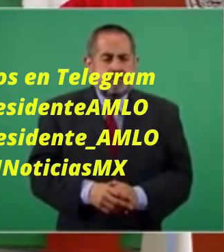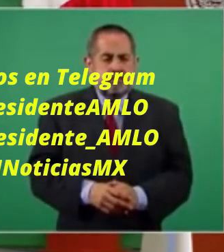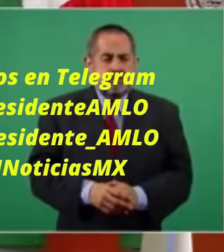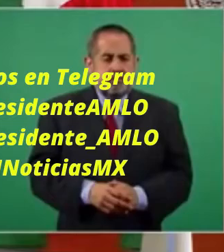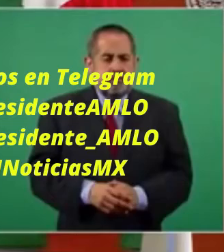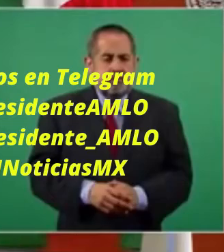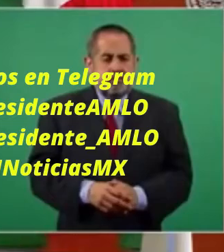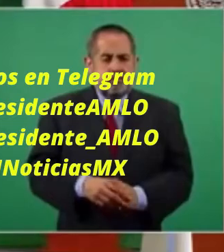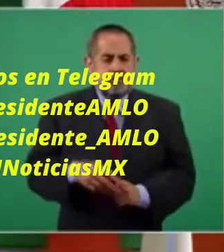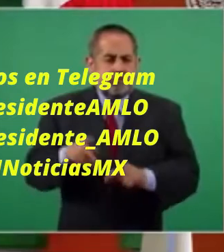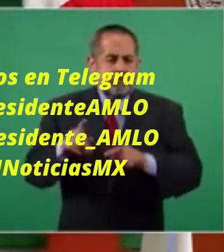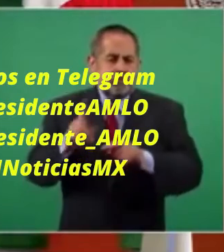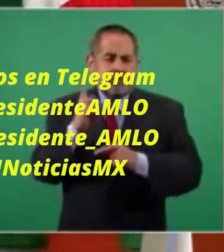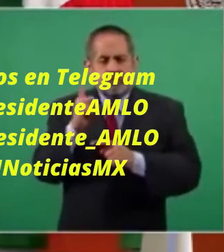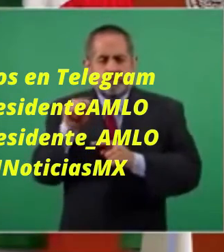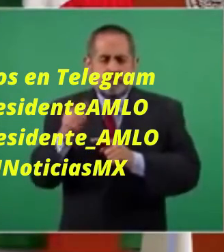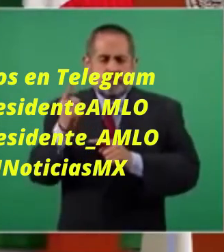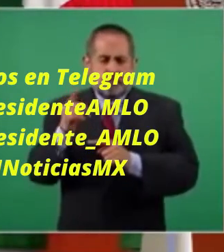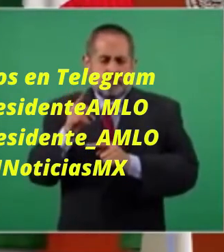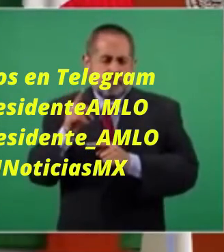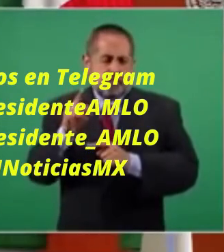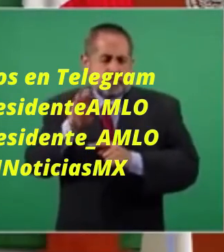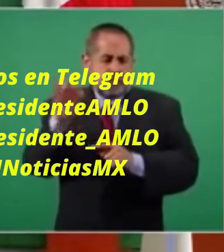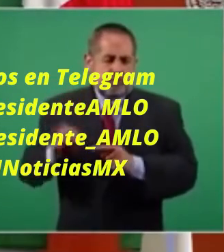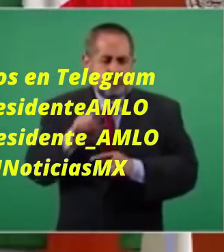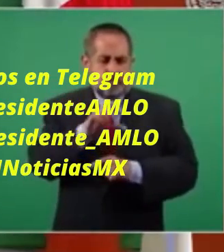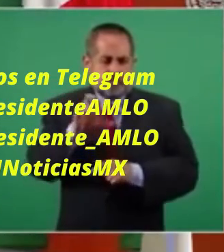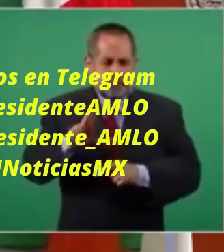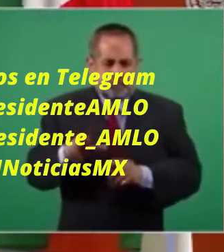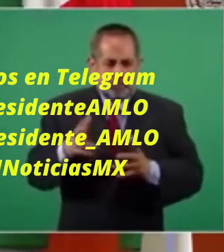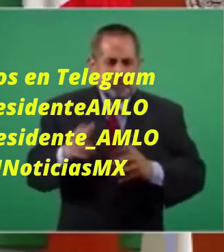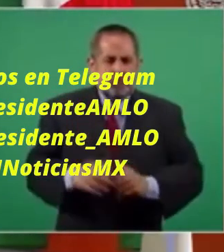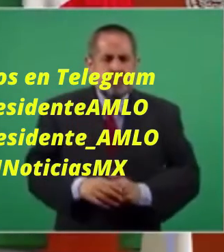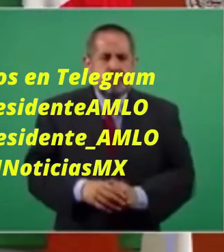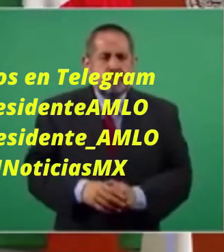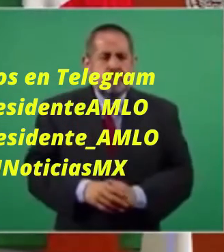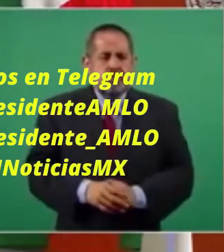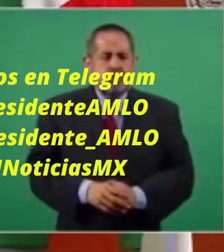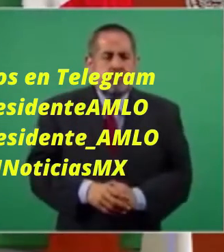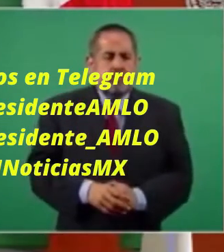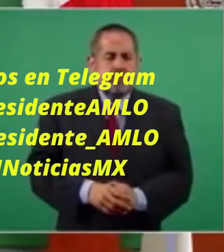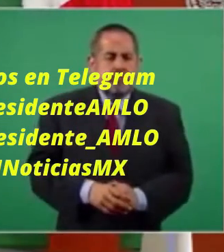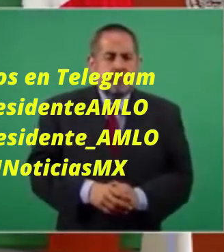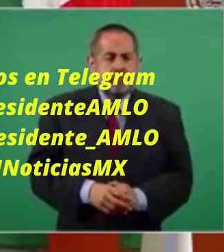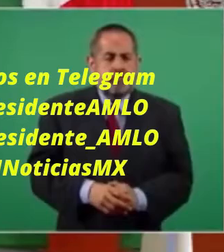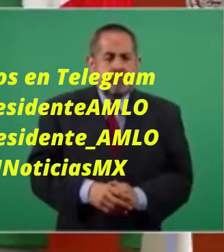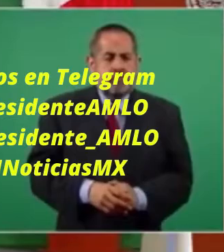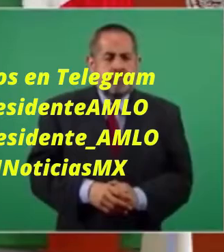De acuerdo a su población, 1.1 también. ¿Sigue?